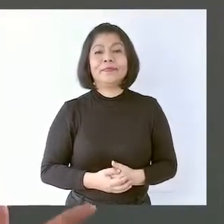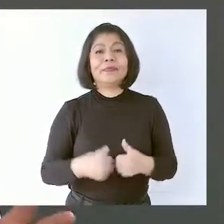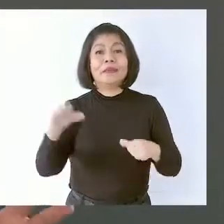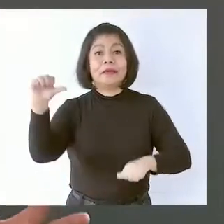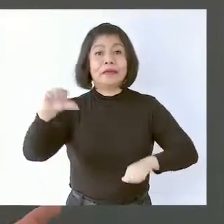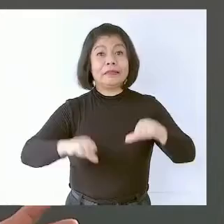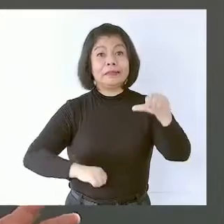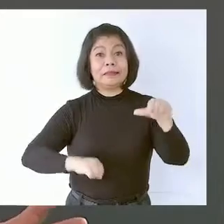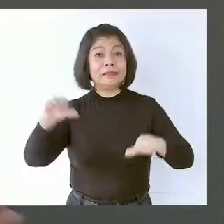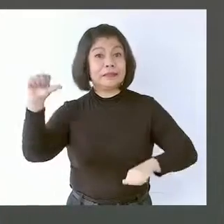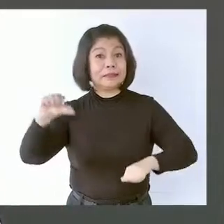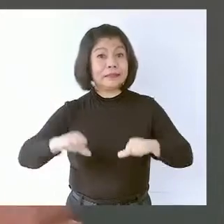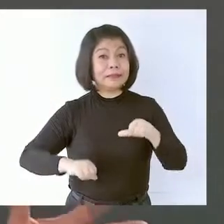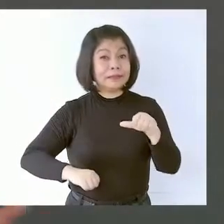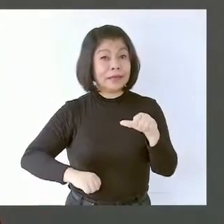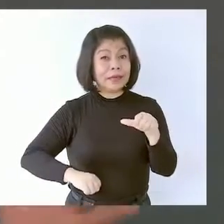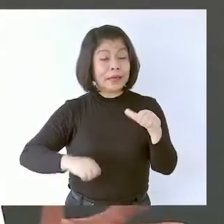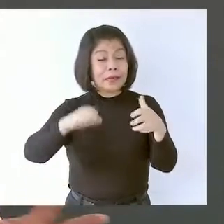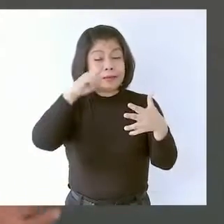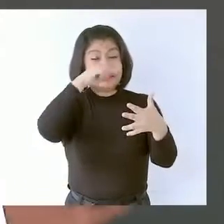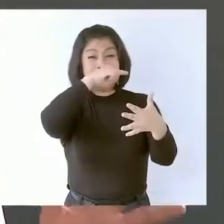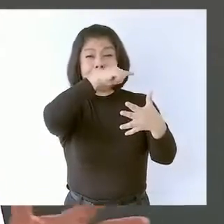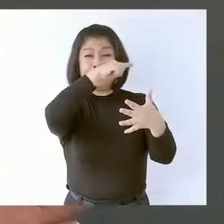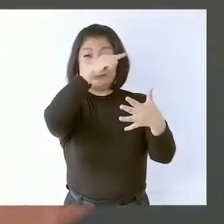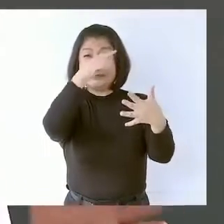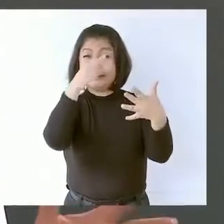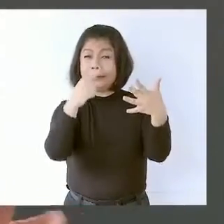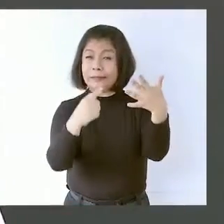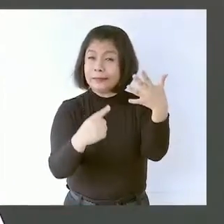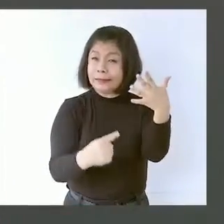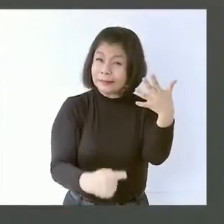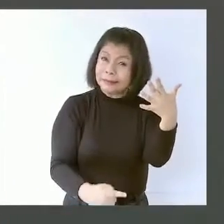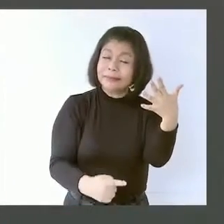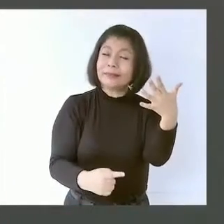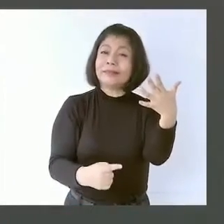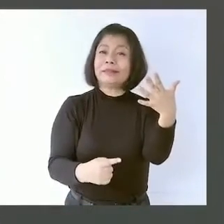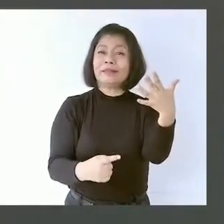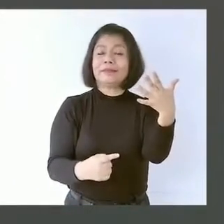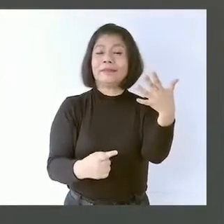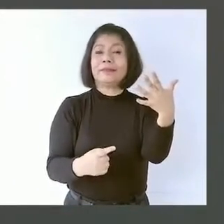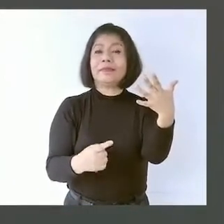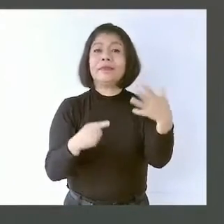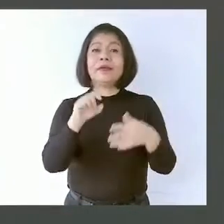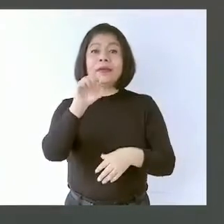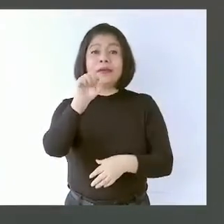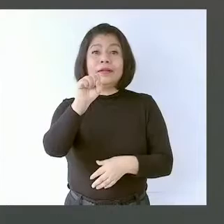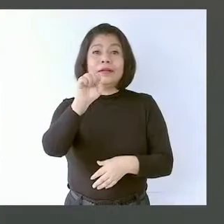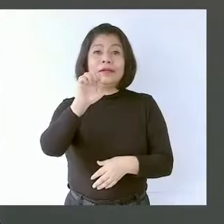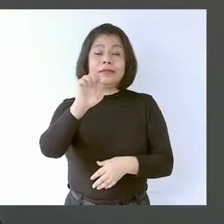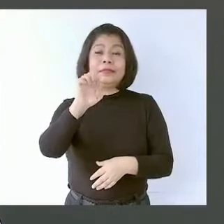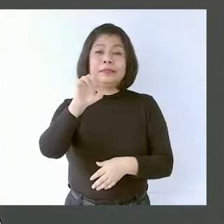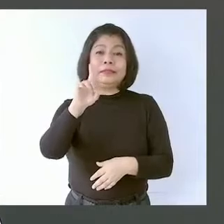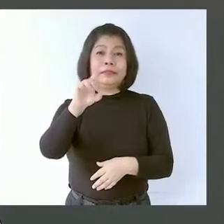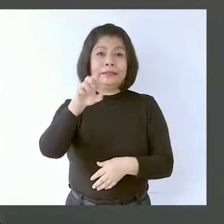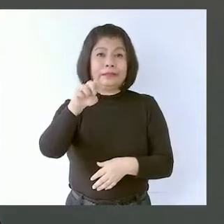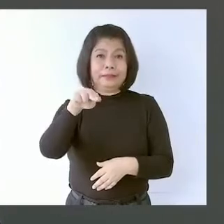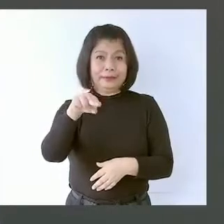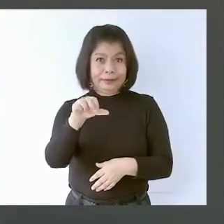tiene que ver con la normatividad de la Secretaría de la Defensa. Hay algunos que